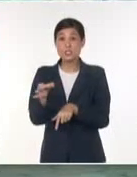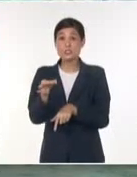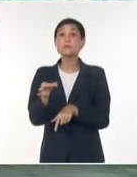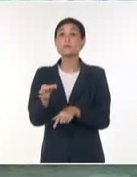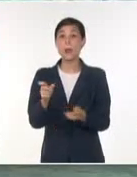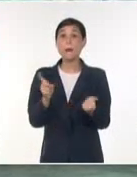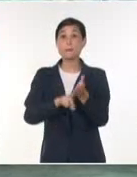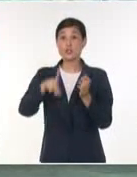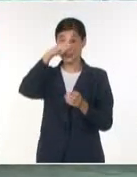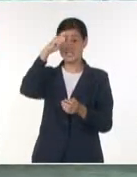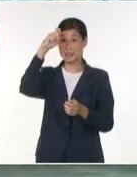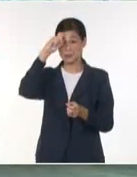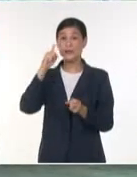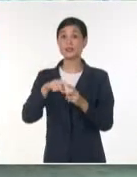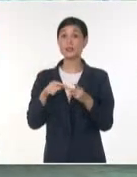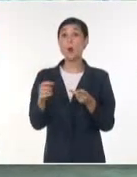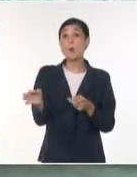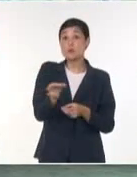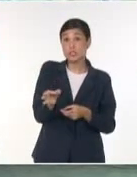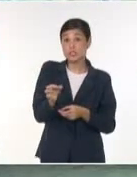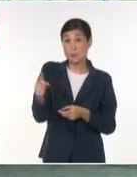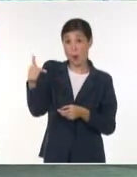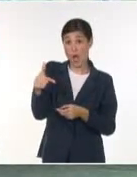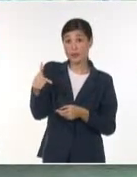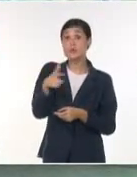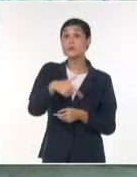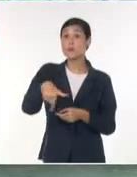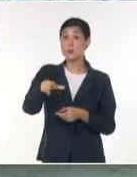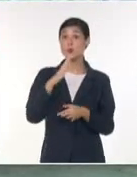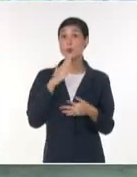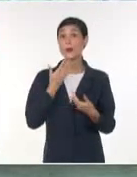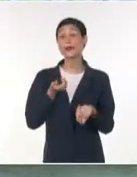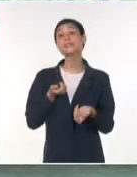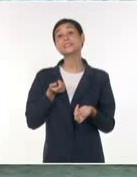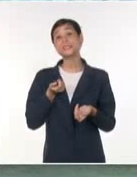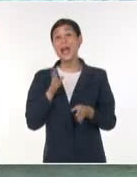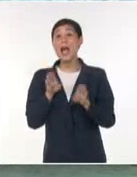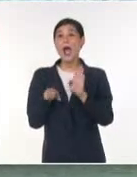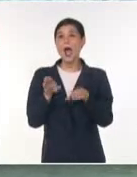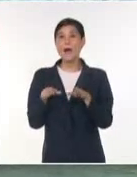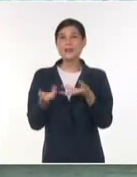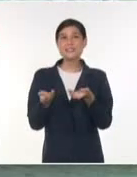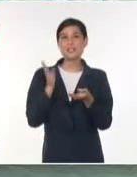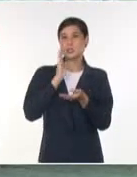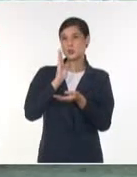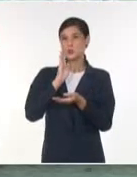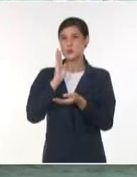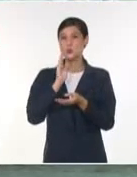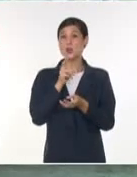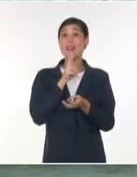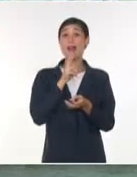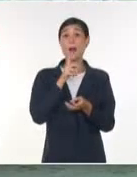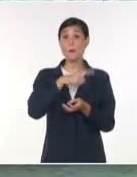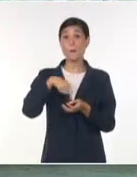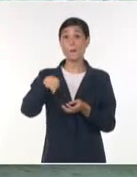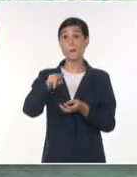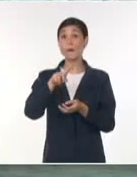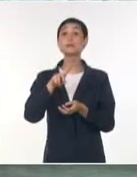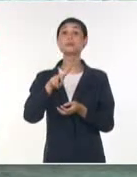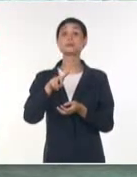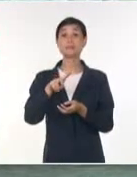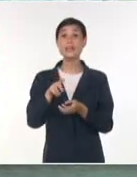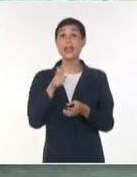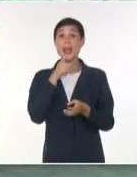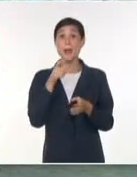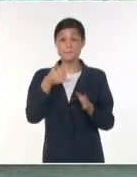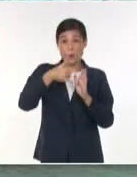y entonces los pozos tienden a contaminarse. Y con el tratamiento de agua, aquí no hay que usar el pozo,